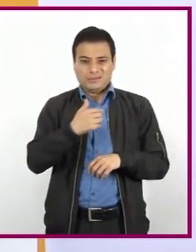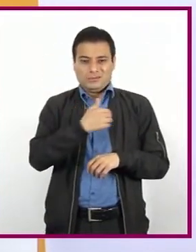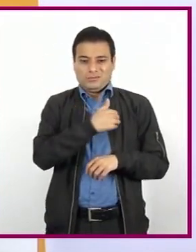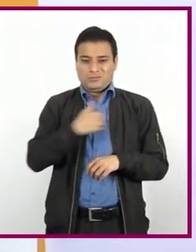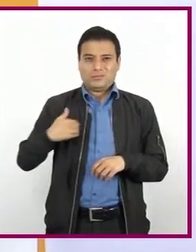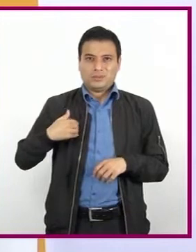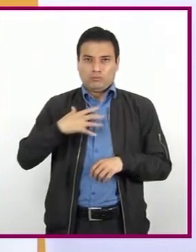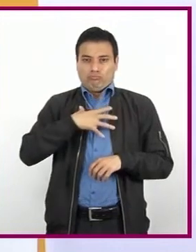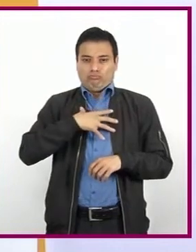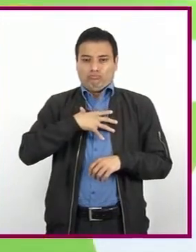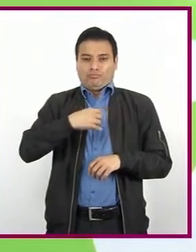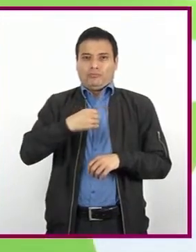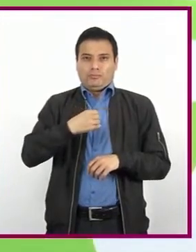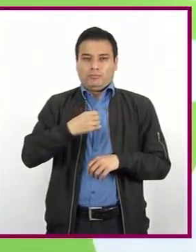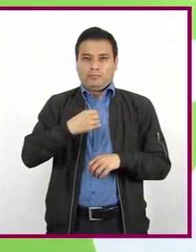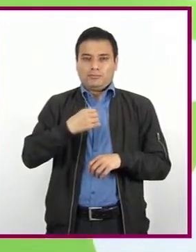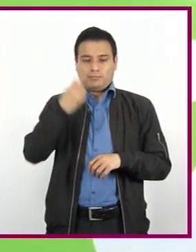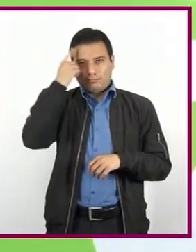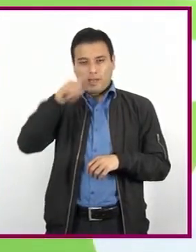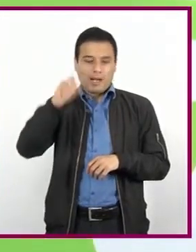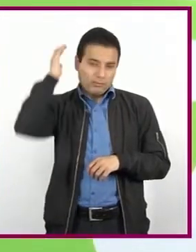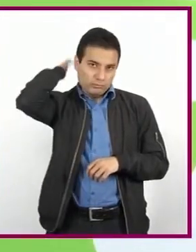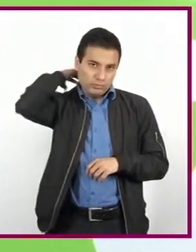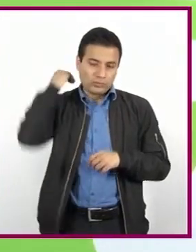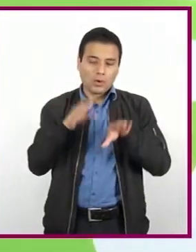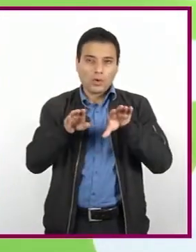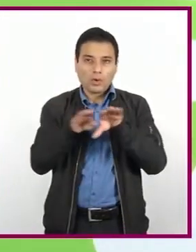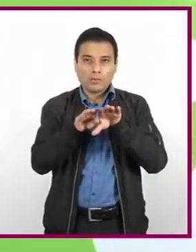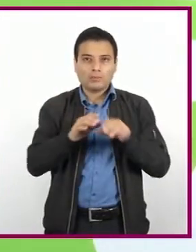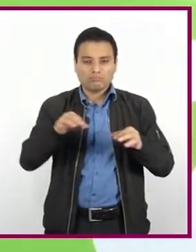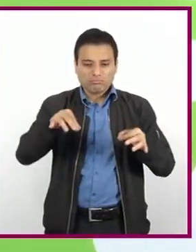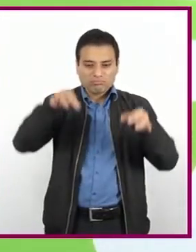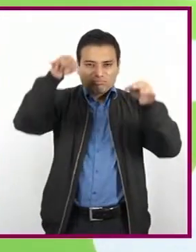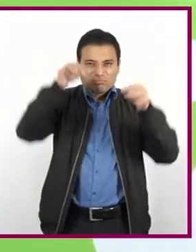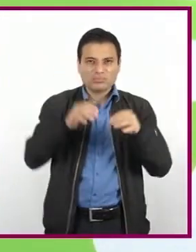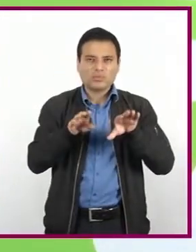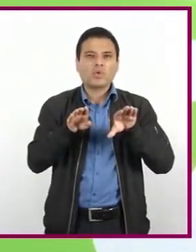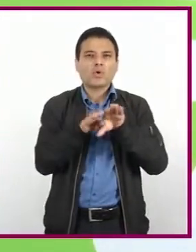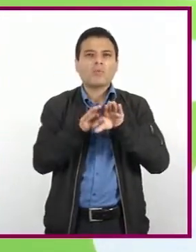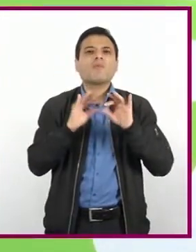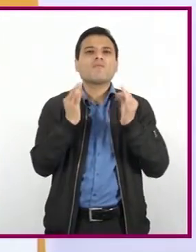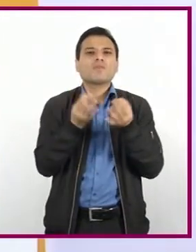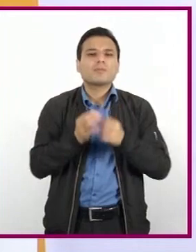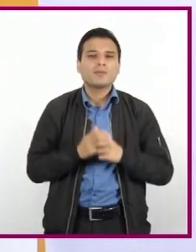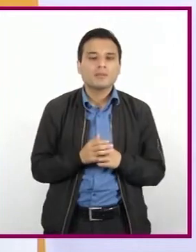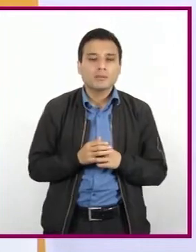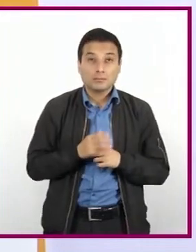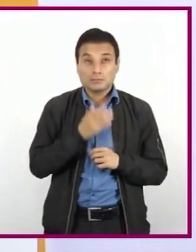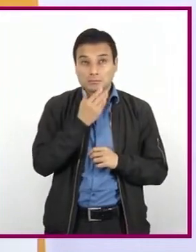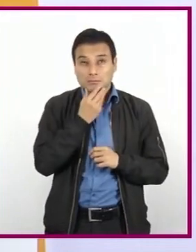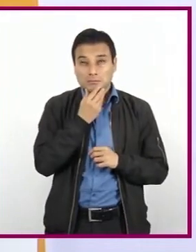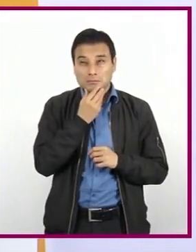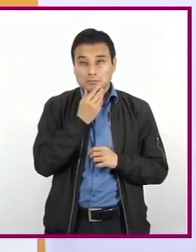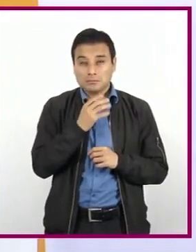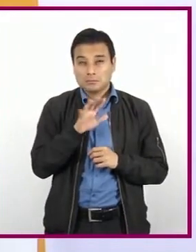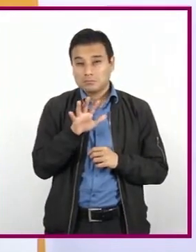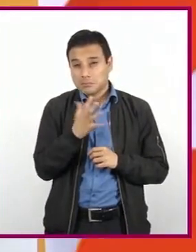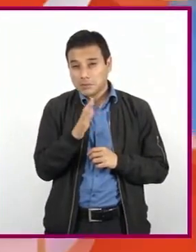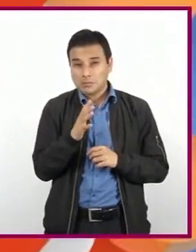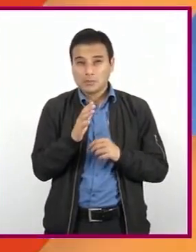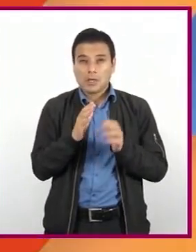para ver mis pulmones. ¿Y qué forma tenía la radiografía que te entregaron? Pues era como una hoja